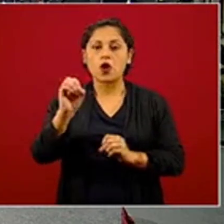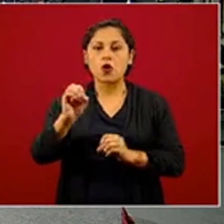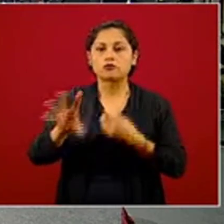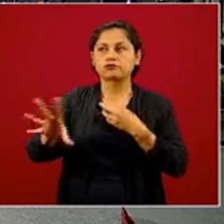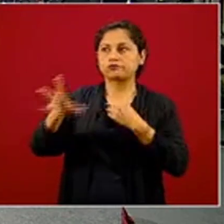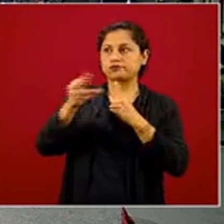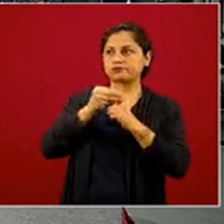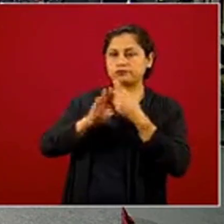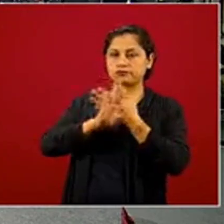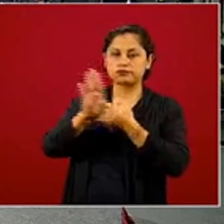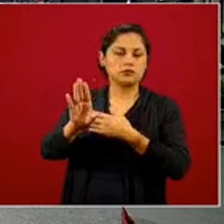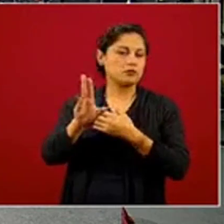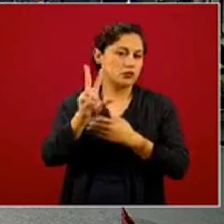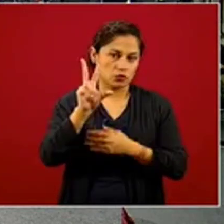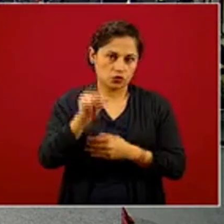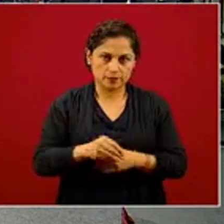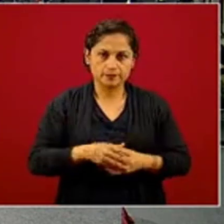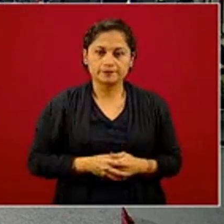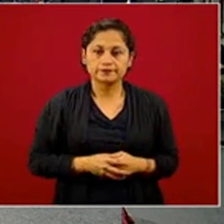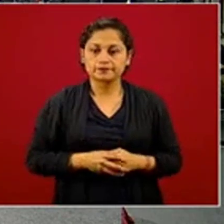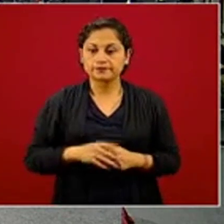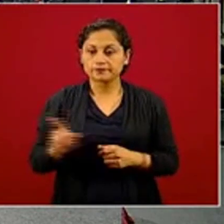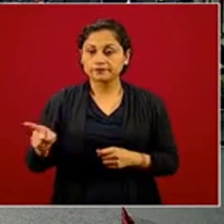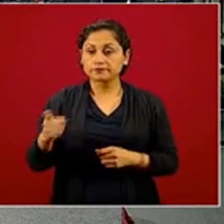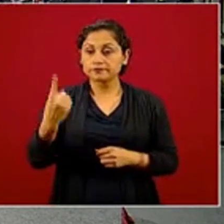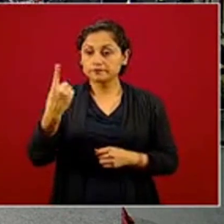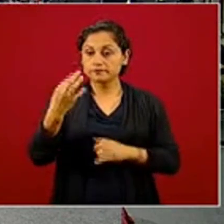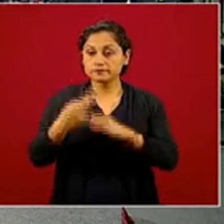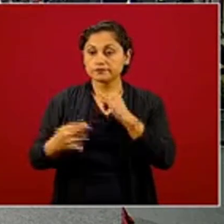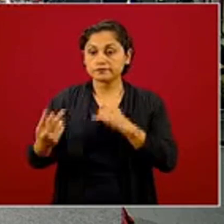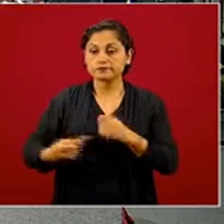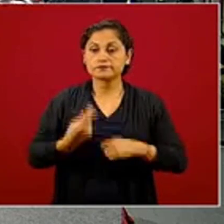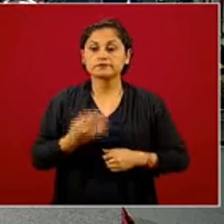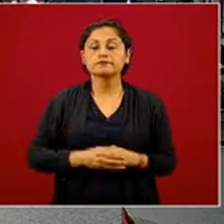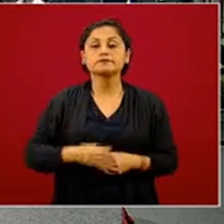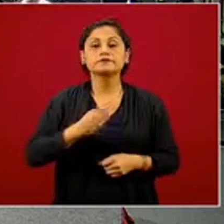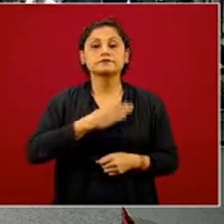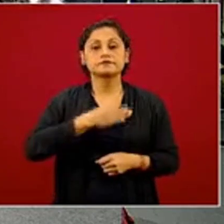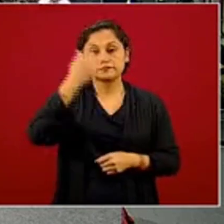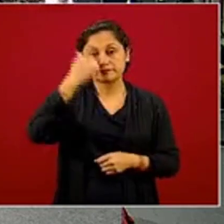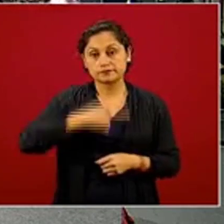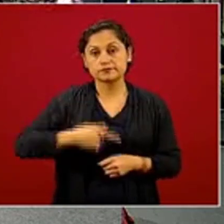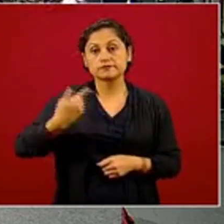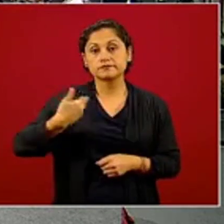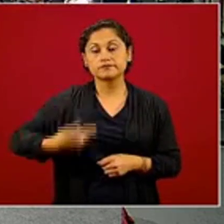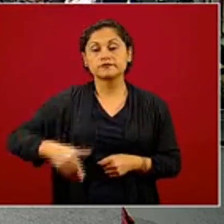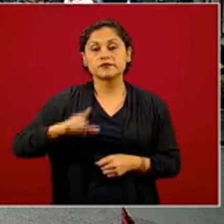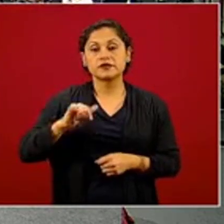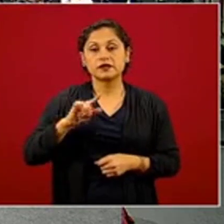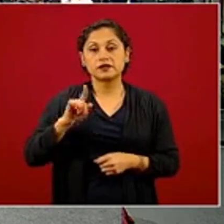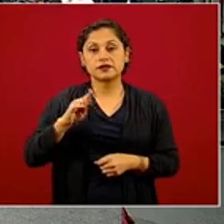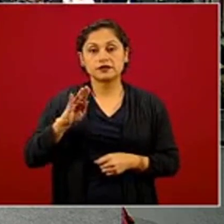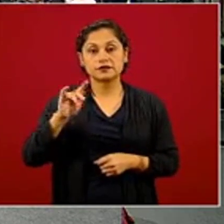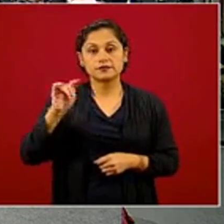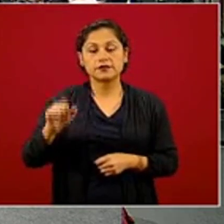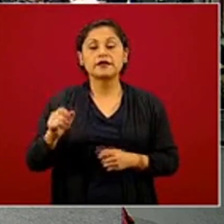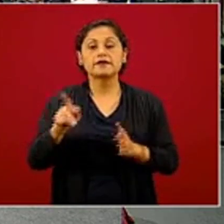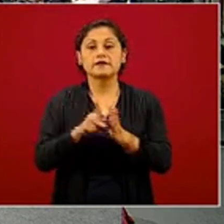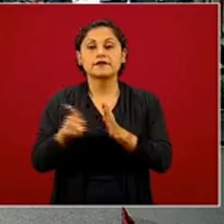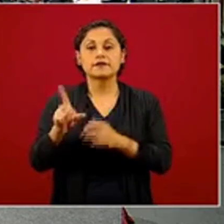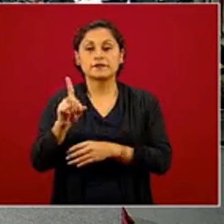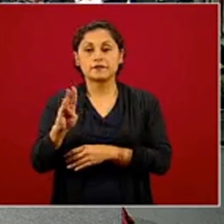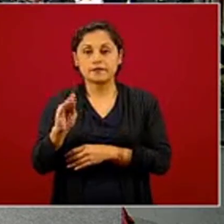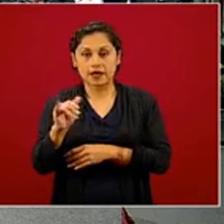quizá dos. Gracias. Buenas noches, Lisbeth Álvarez del diario Basta y Grupo Cantón.